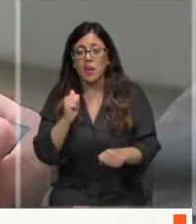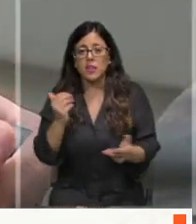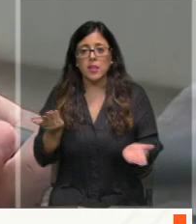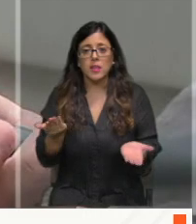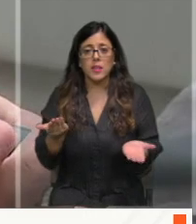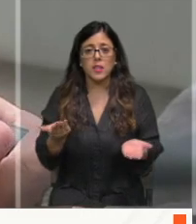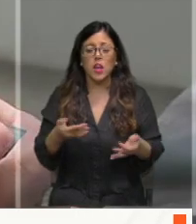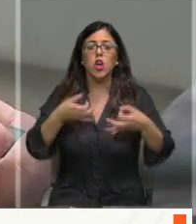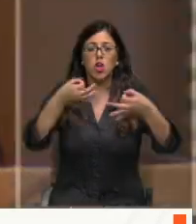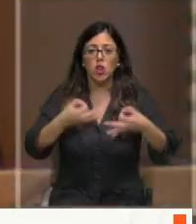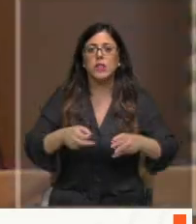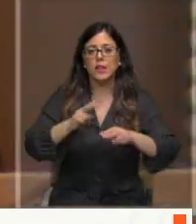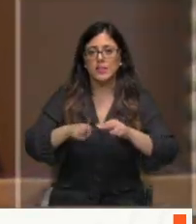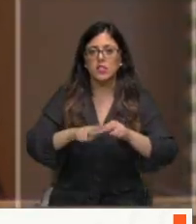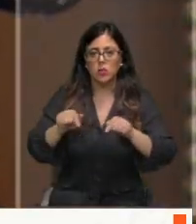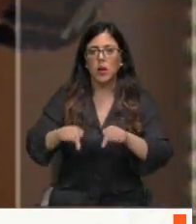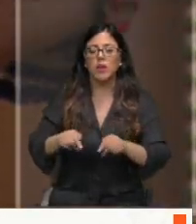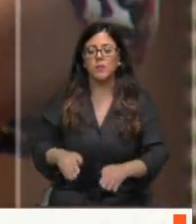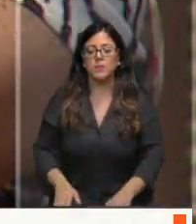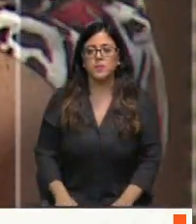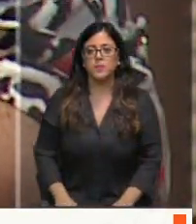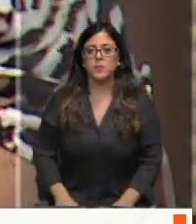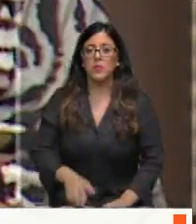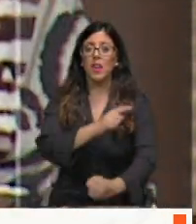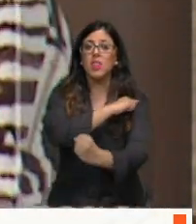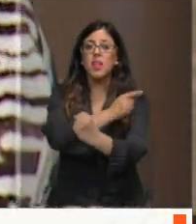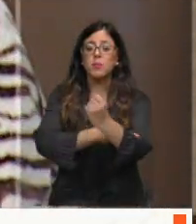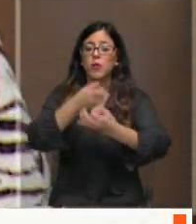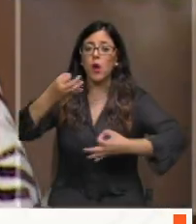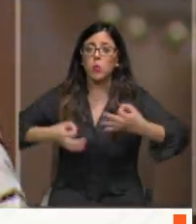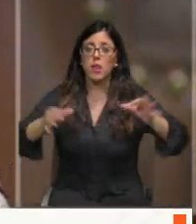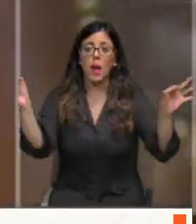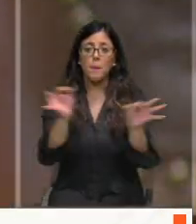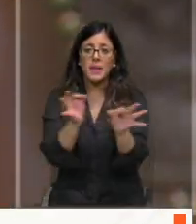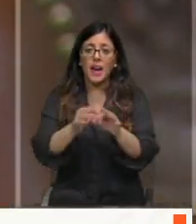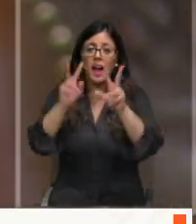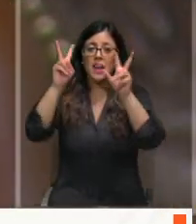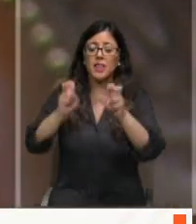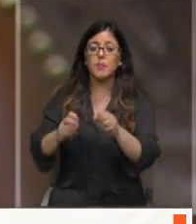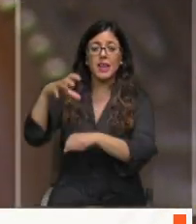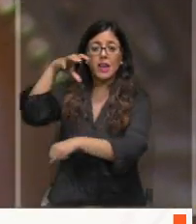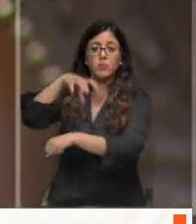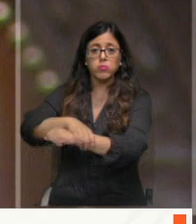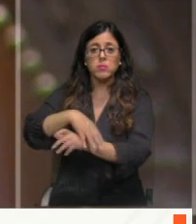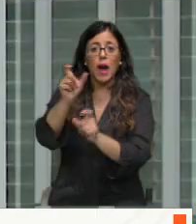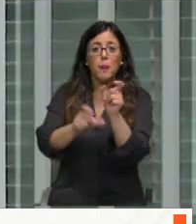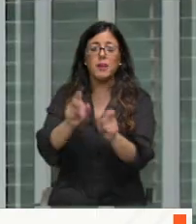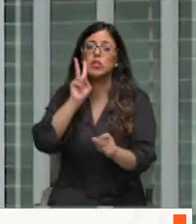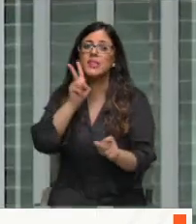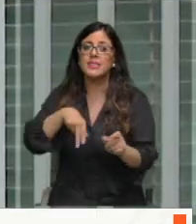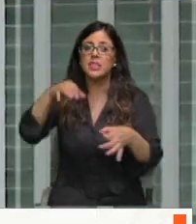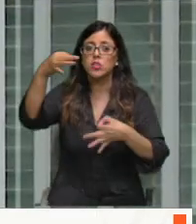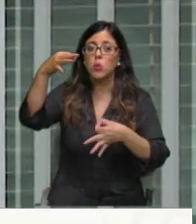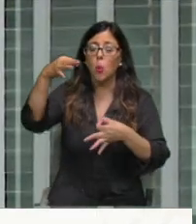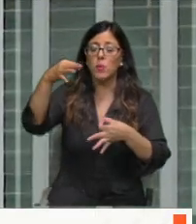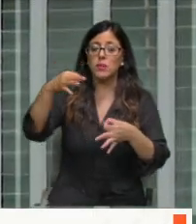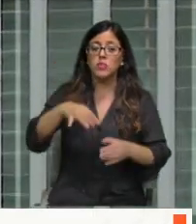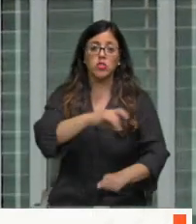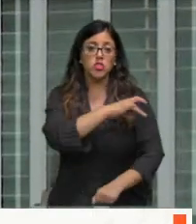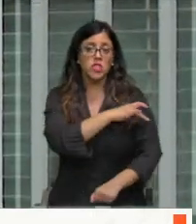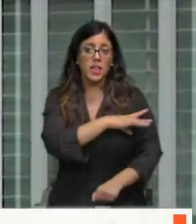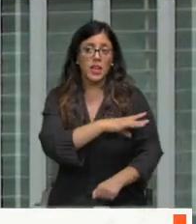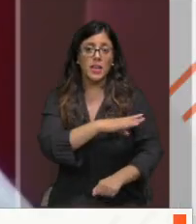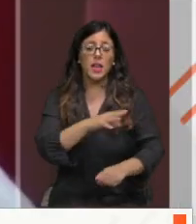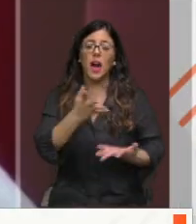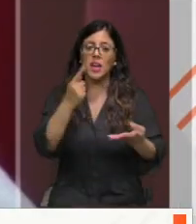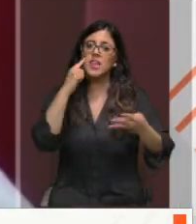manera correcta se hizo por parte del tribunal. Desde el Poder Judicial aclararon que el dictar prisión preventiva a imputados sin documentación chilena será visto caso